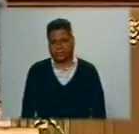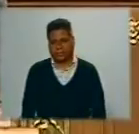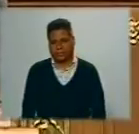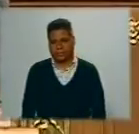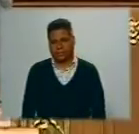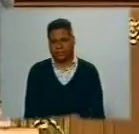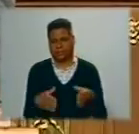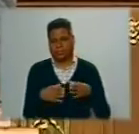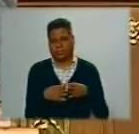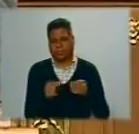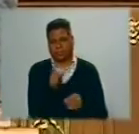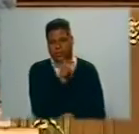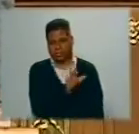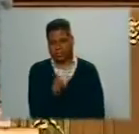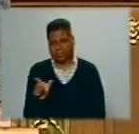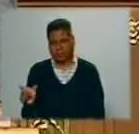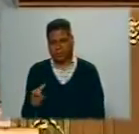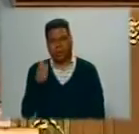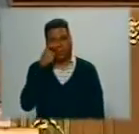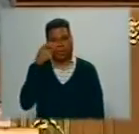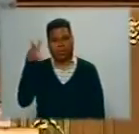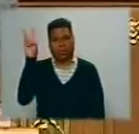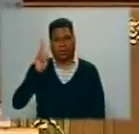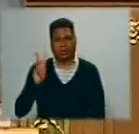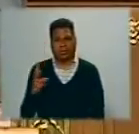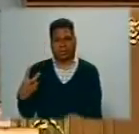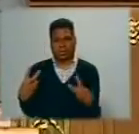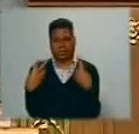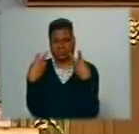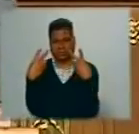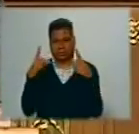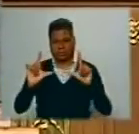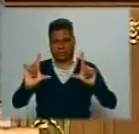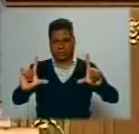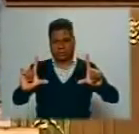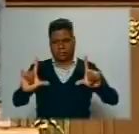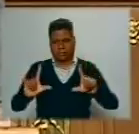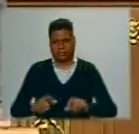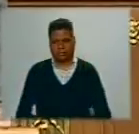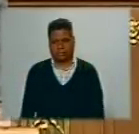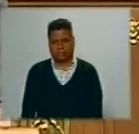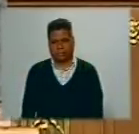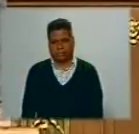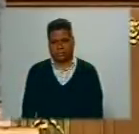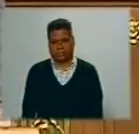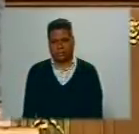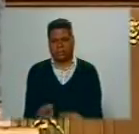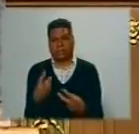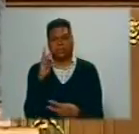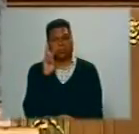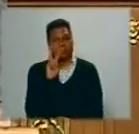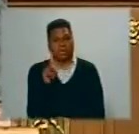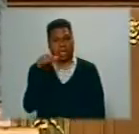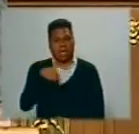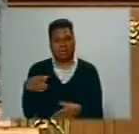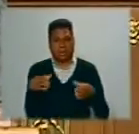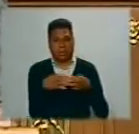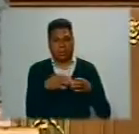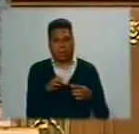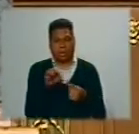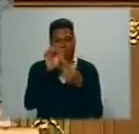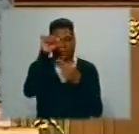compañeras, pueblo de Venezuela que nos observa, que observa esta sesión en el día de